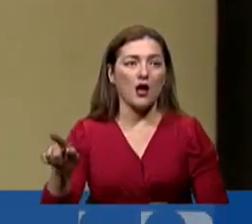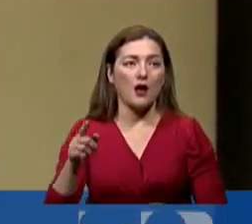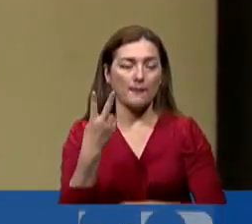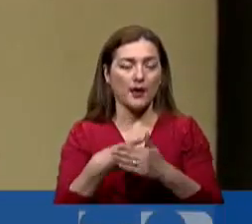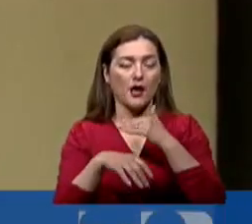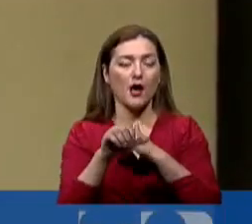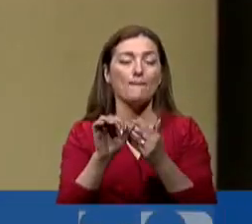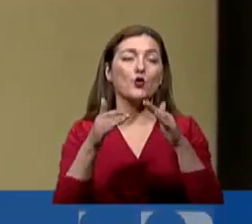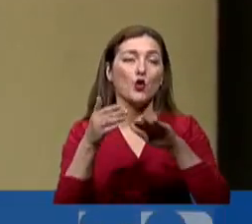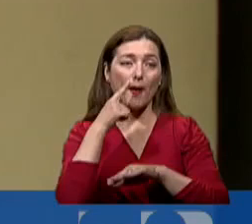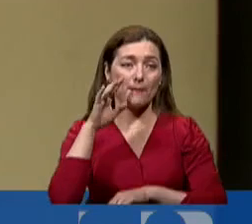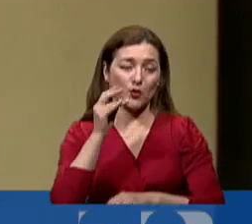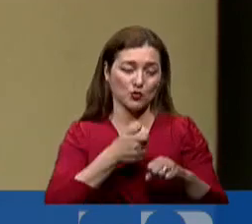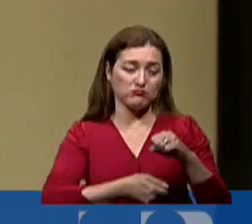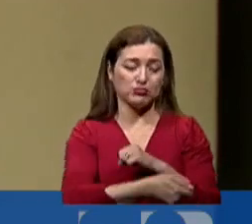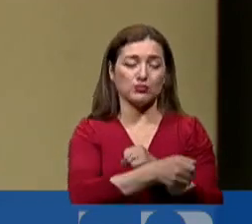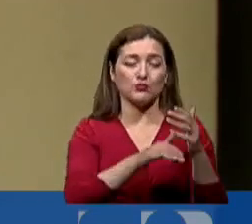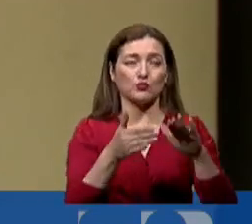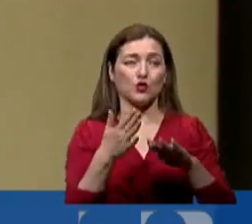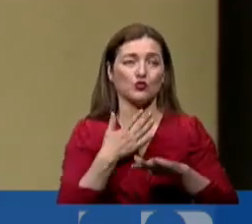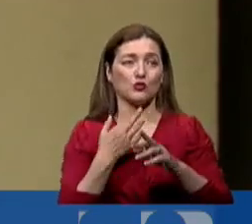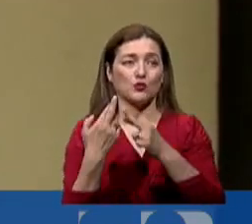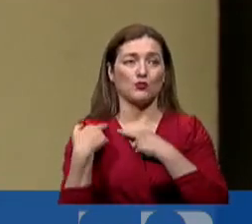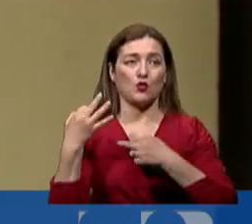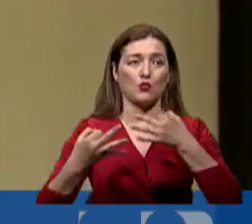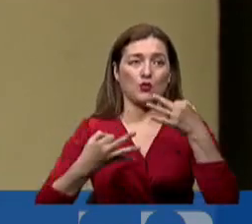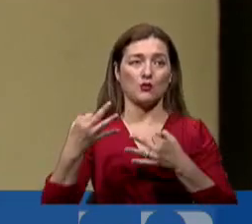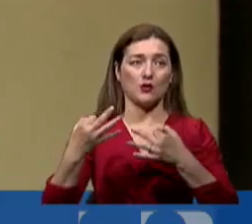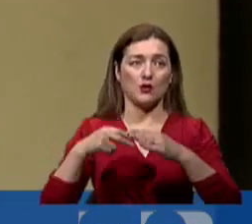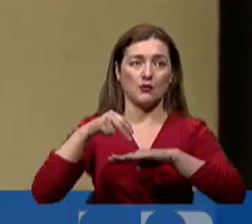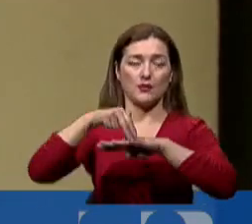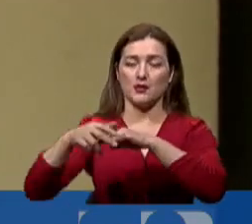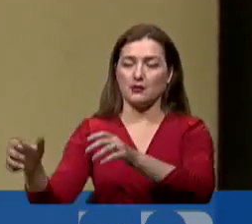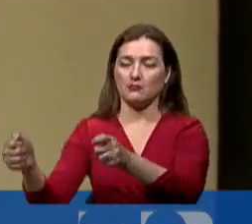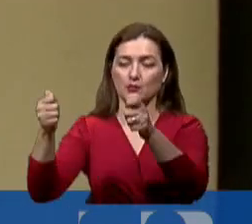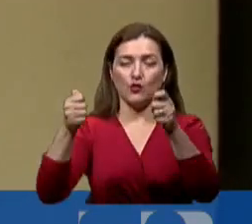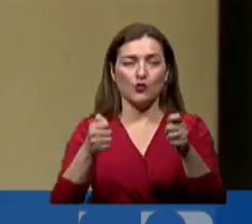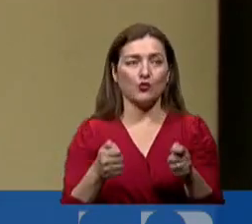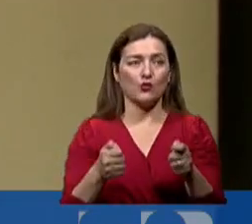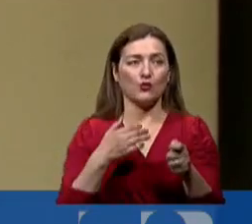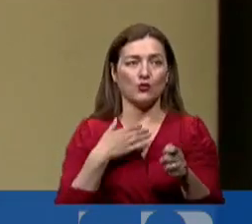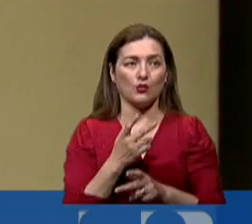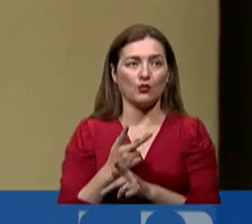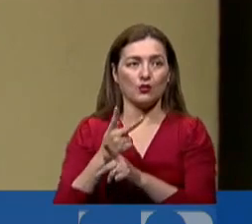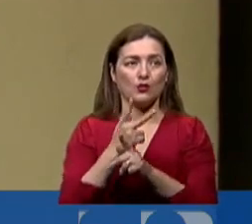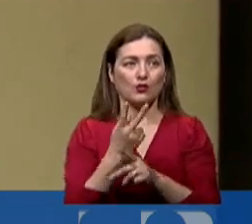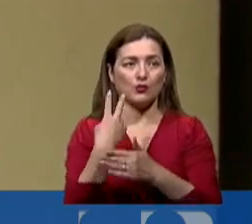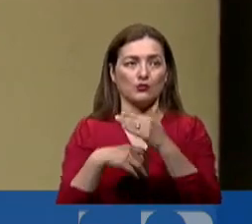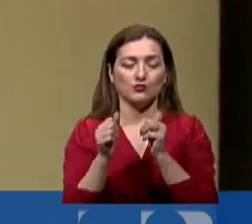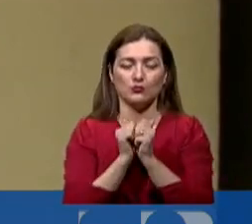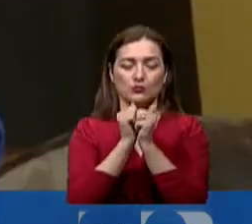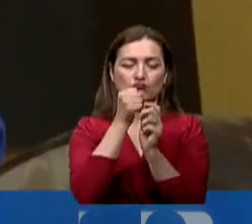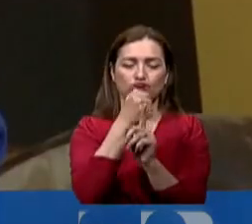Sí, yo estoy a cargo de ella. Seguí un juicio para que me la entreguen a mí. Está conmigo y